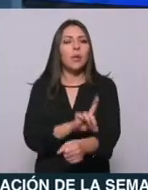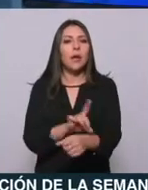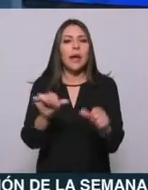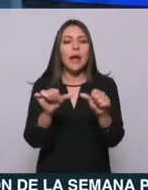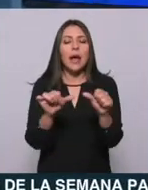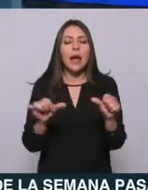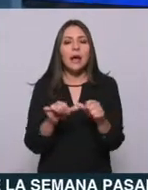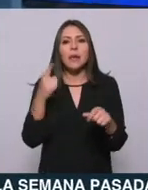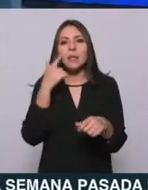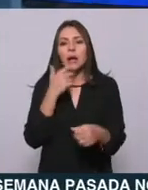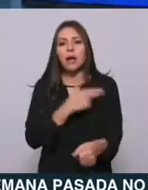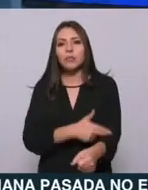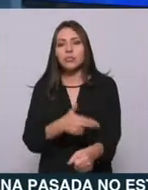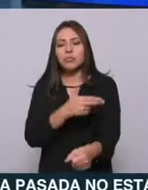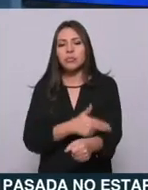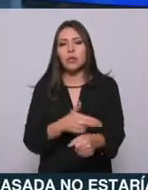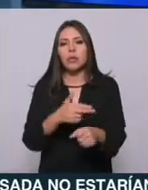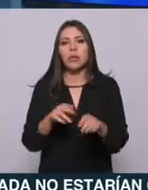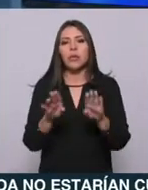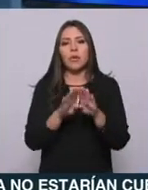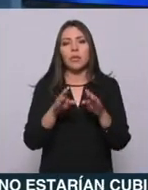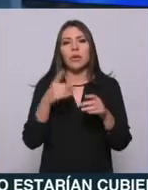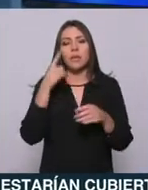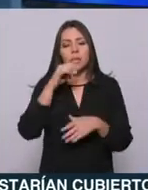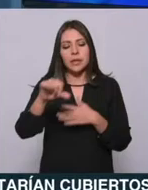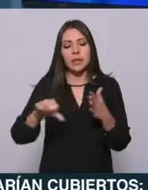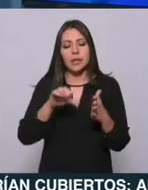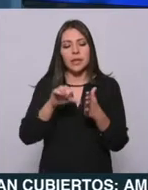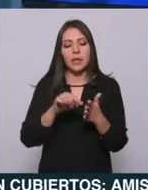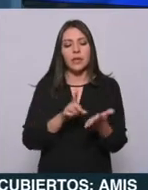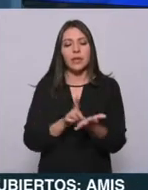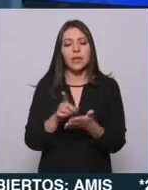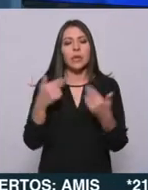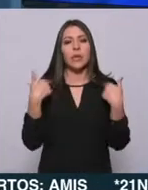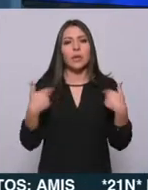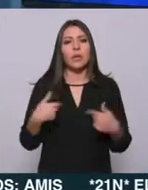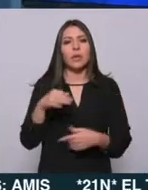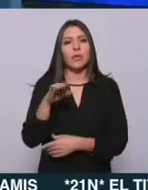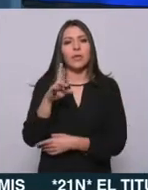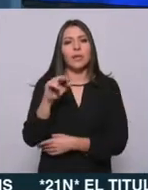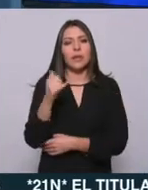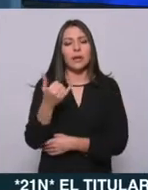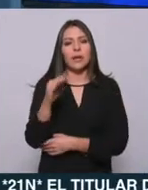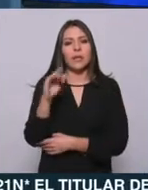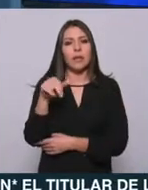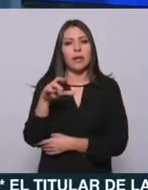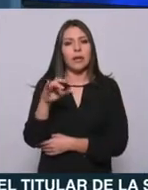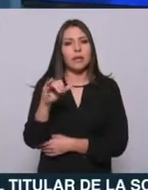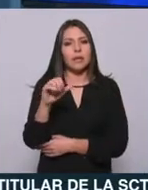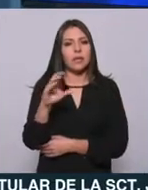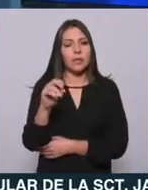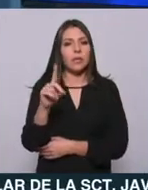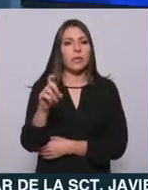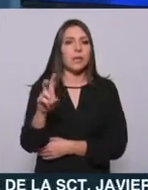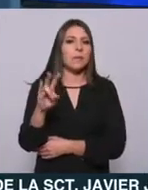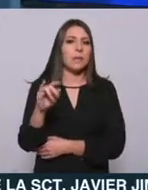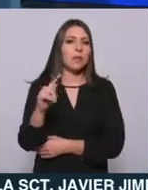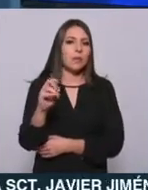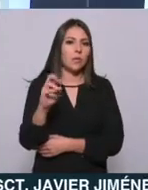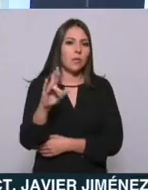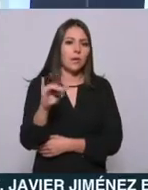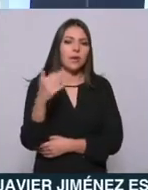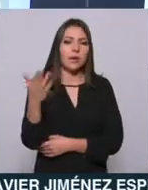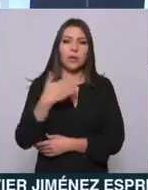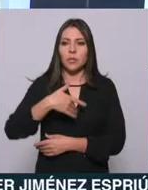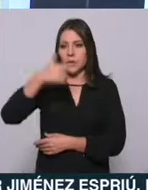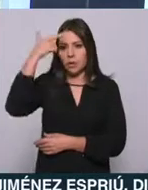procesos organizativos y de formación del Centro de Derechos Humanos Fray Francisco de Vitoria. Muy buenas noches, Viridiana.